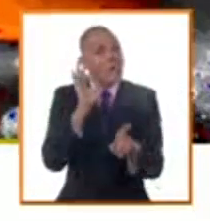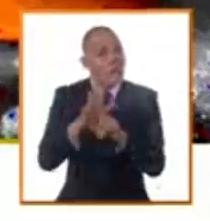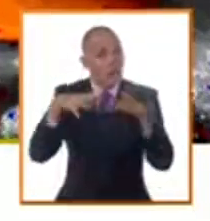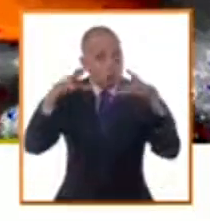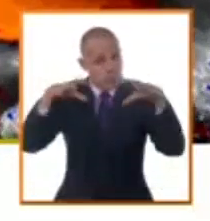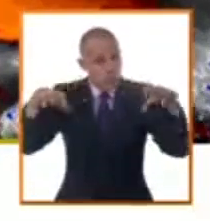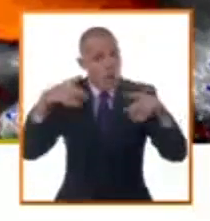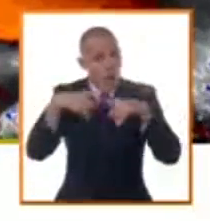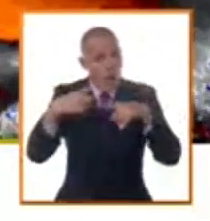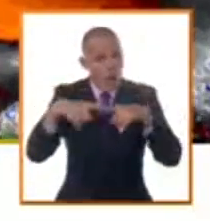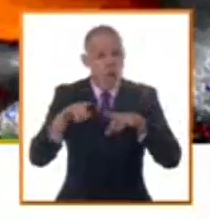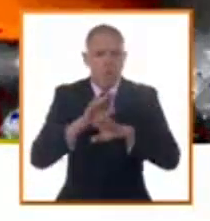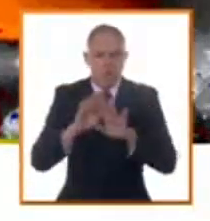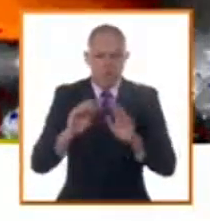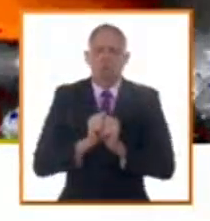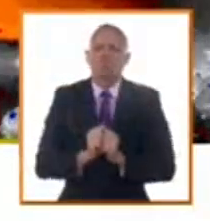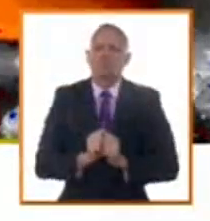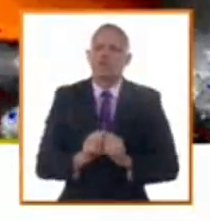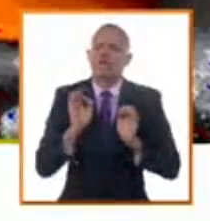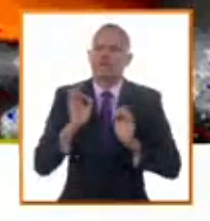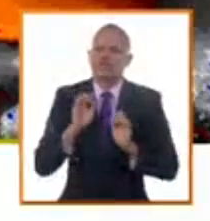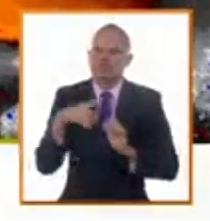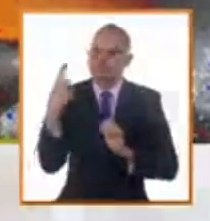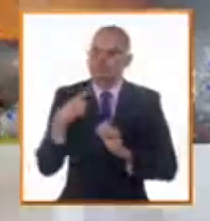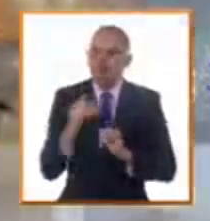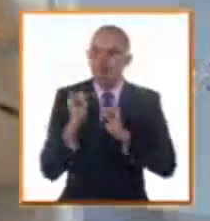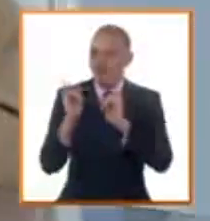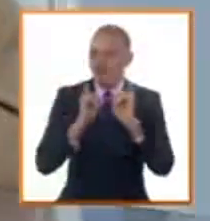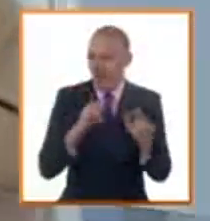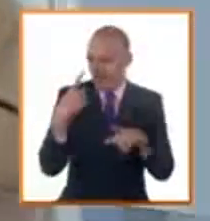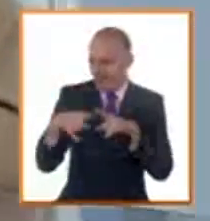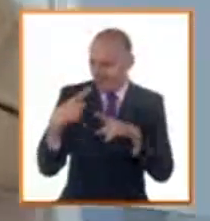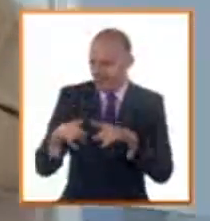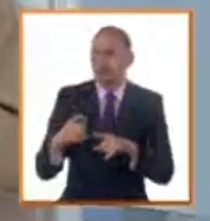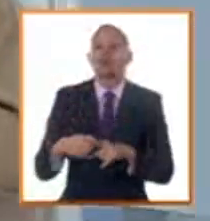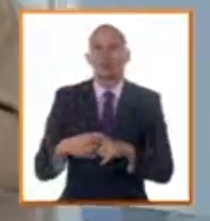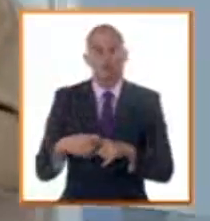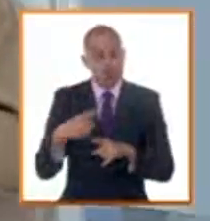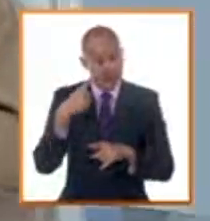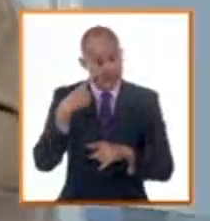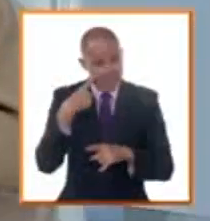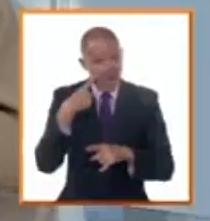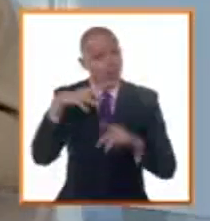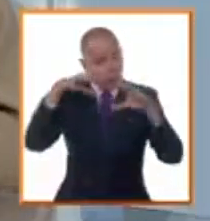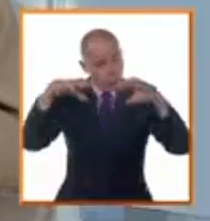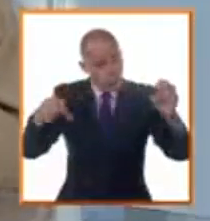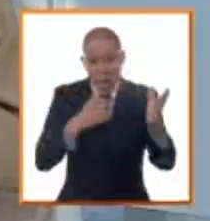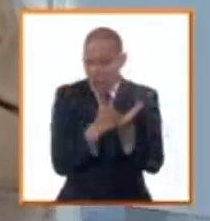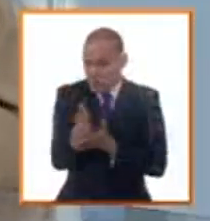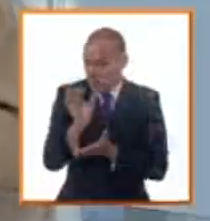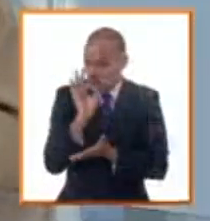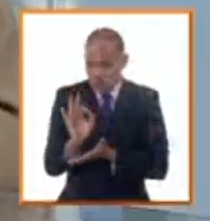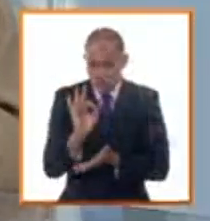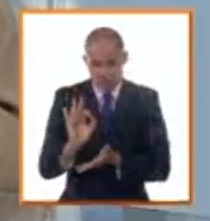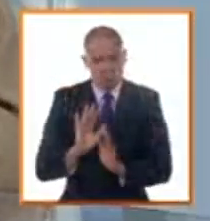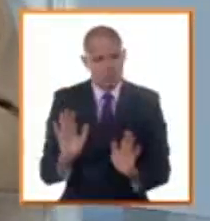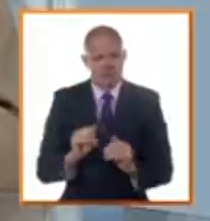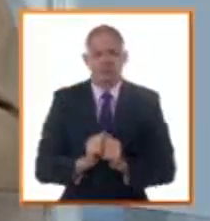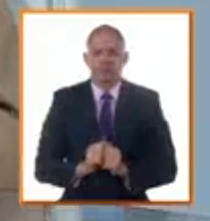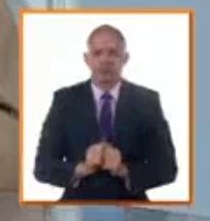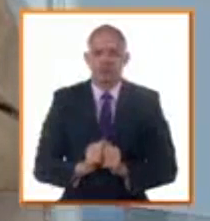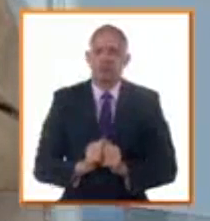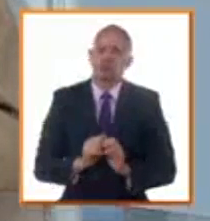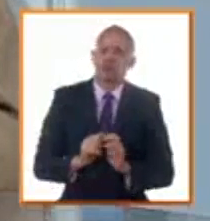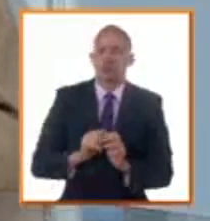mostrando en los avisos de alerta temprana y los avisos especiales que iban a continuar ocurriendo estas precipitaciones. Se hizo posteriormente el